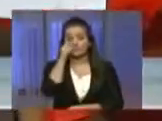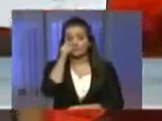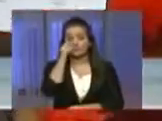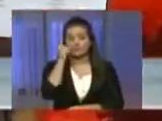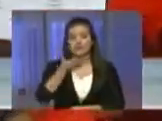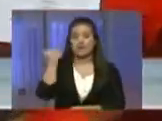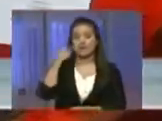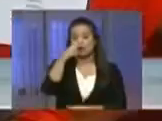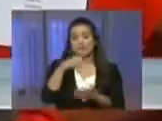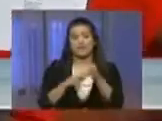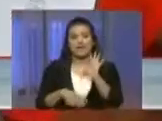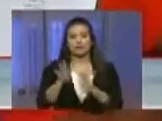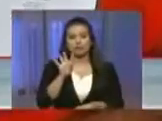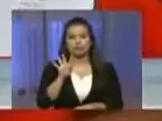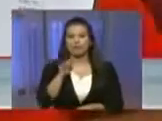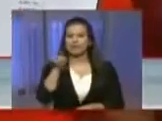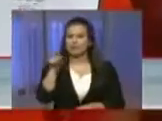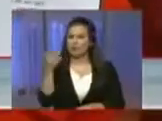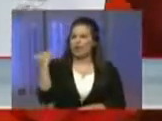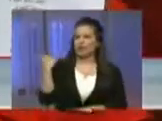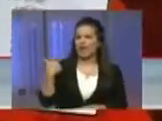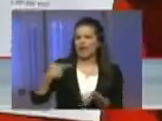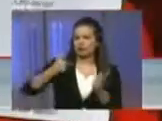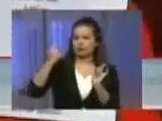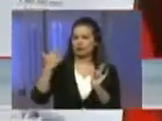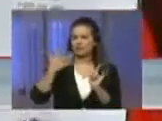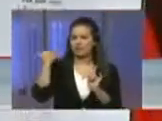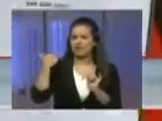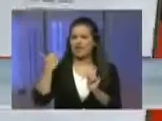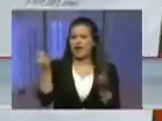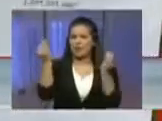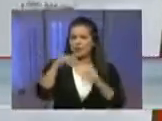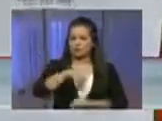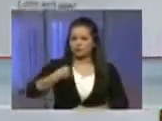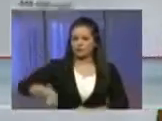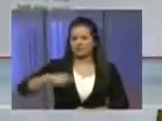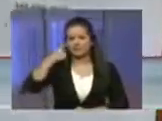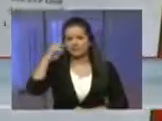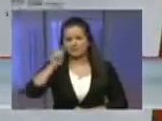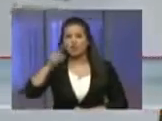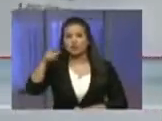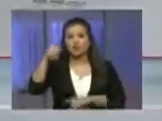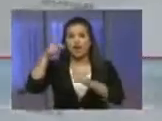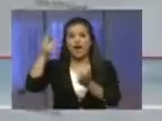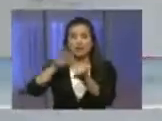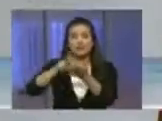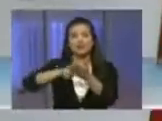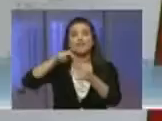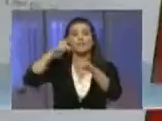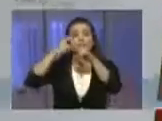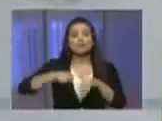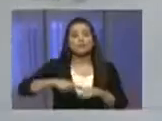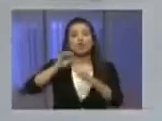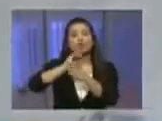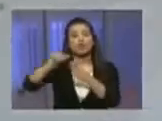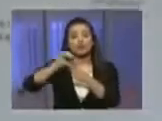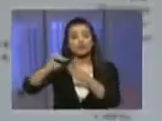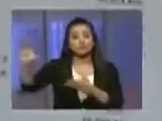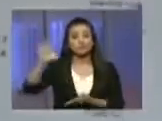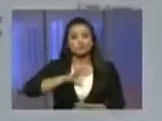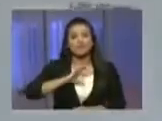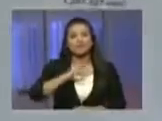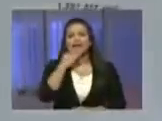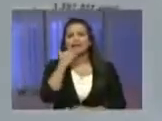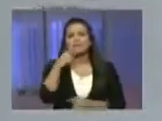2014 usted no autorizó dentro del convenio china Venezuela una inversión en divisa casi alcanza los